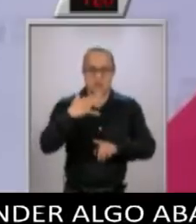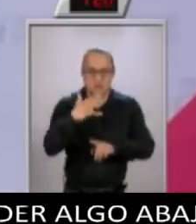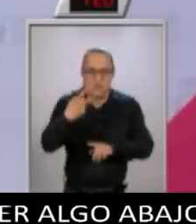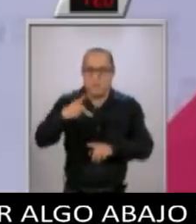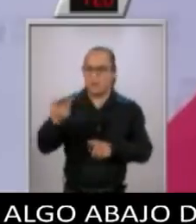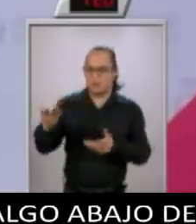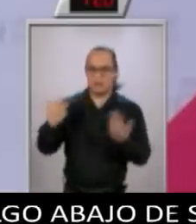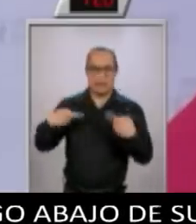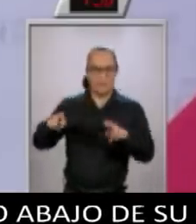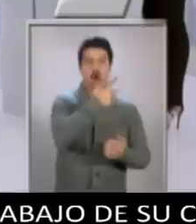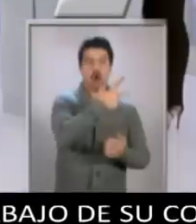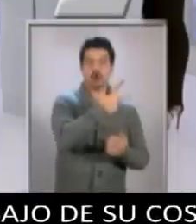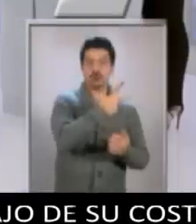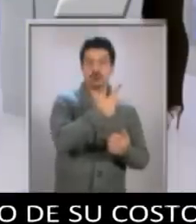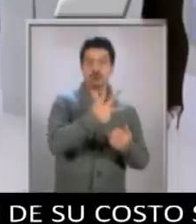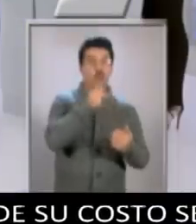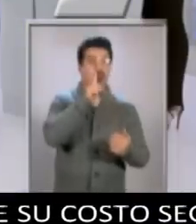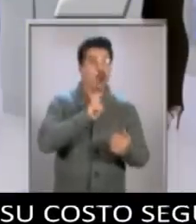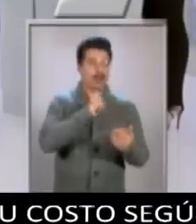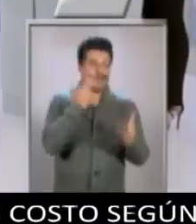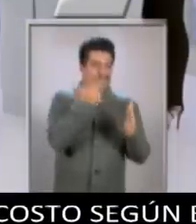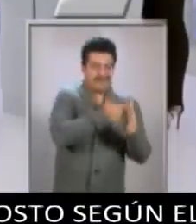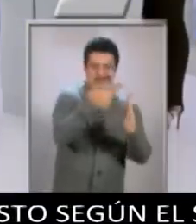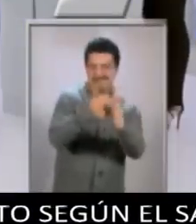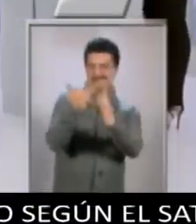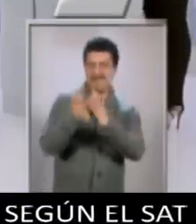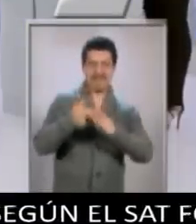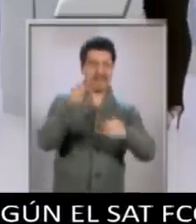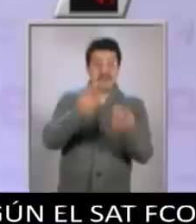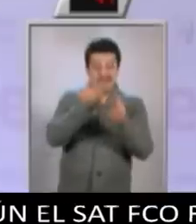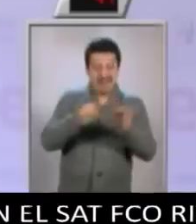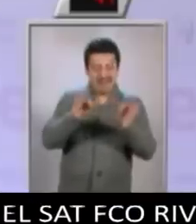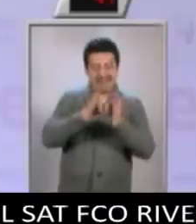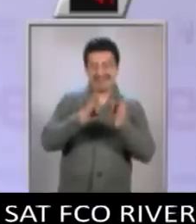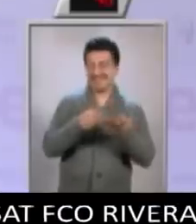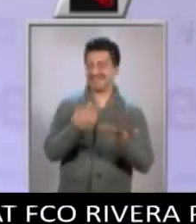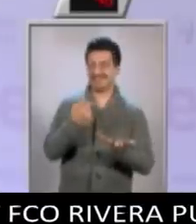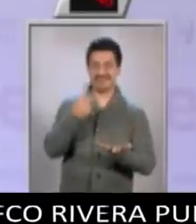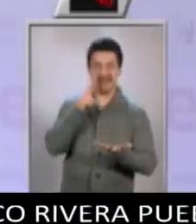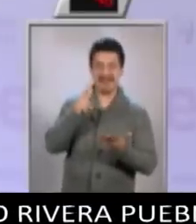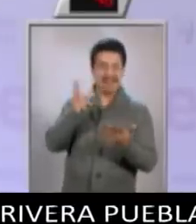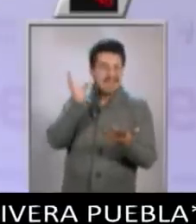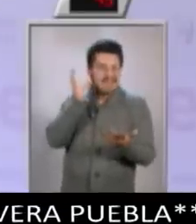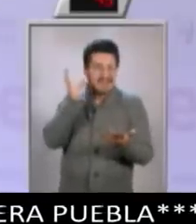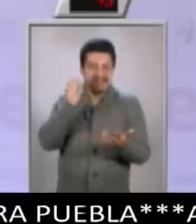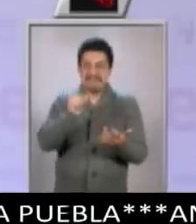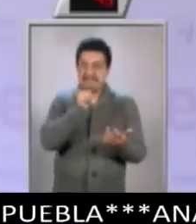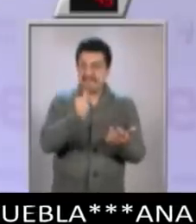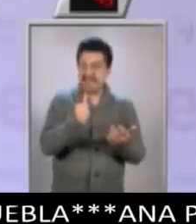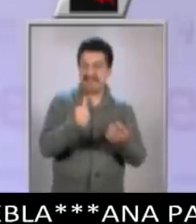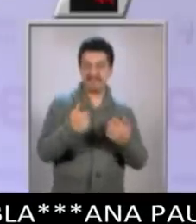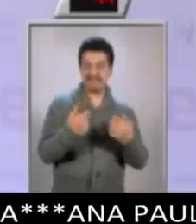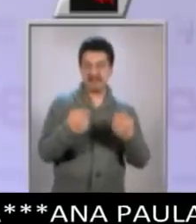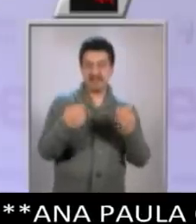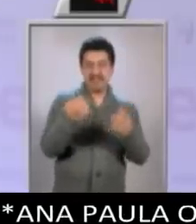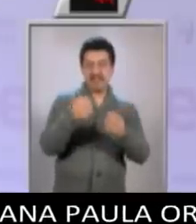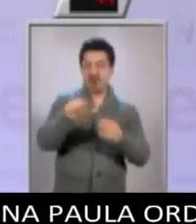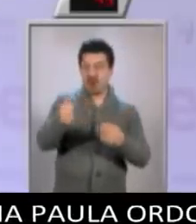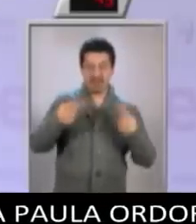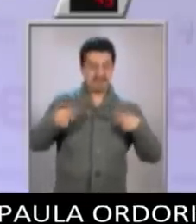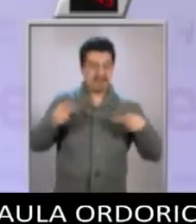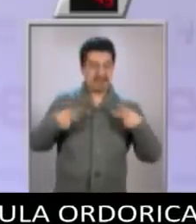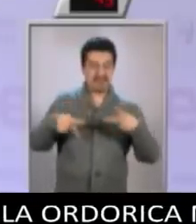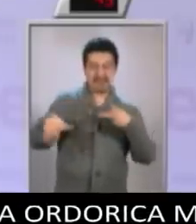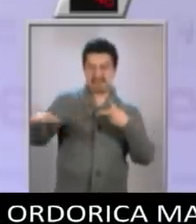97-98% restante de la población en materia de cultura y recreación? Pensando, pues sobre todo, que fue secretaria de Educación Pública, Pepe. Pues